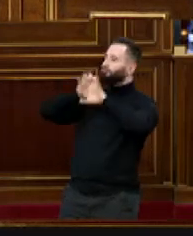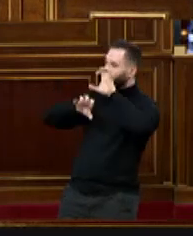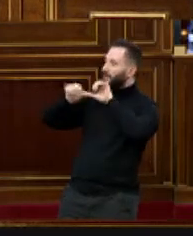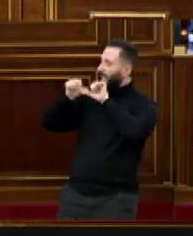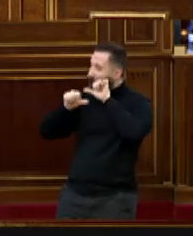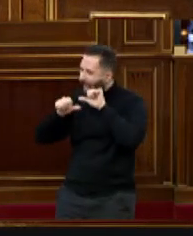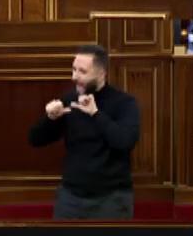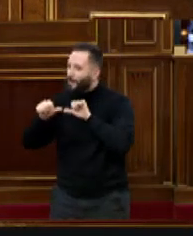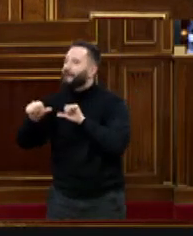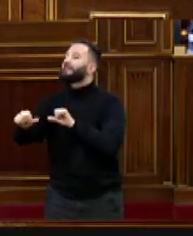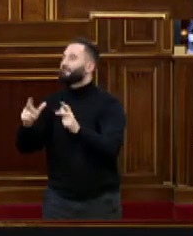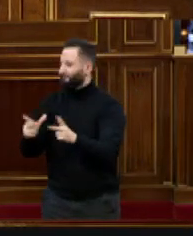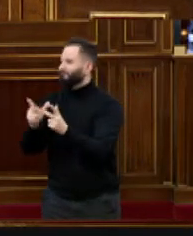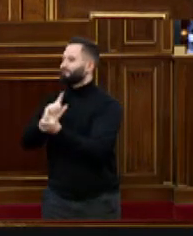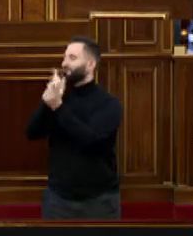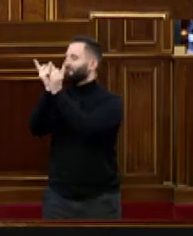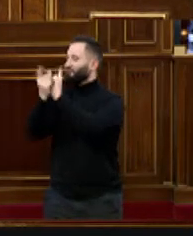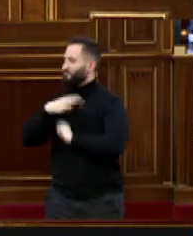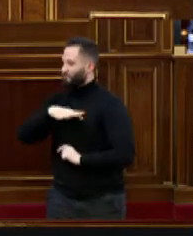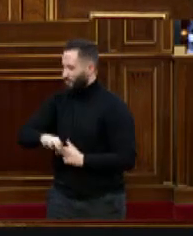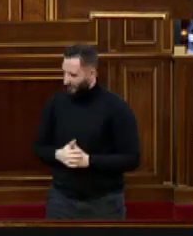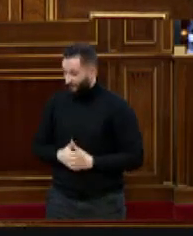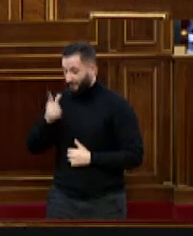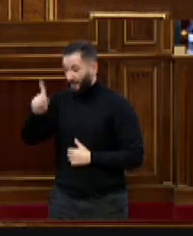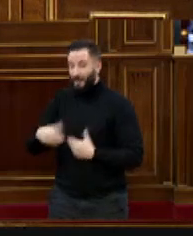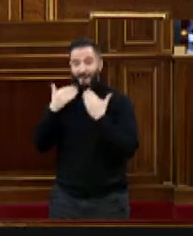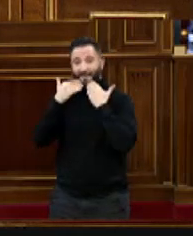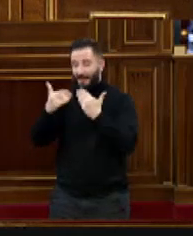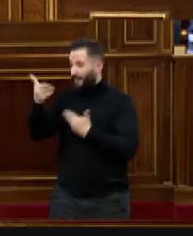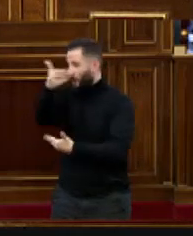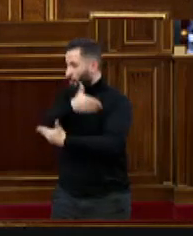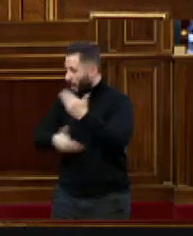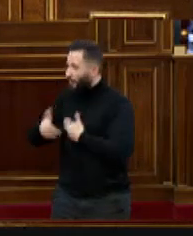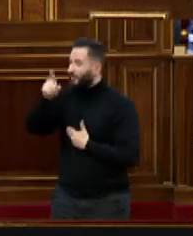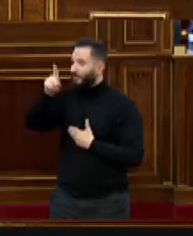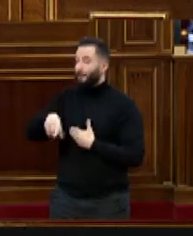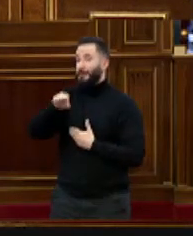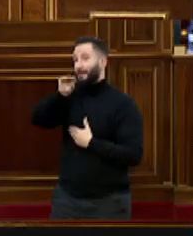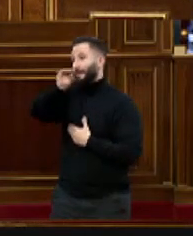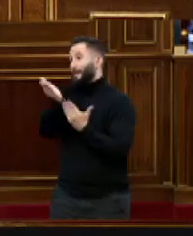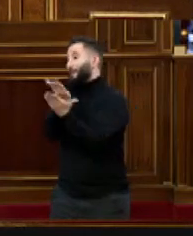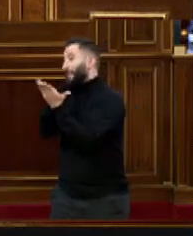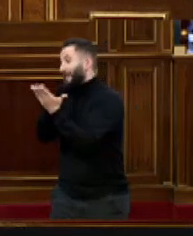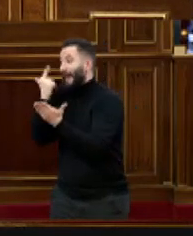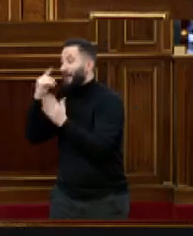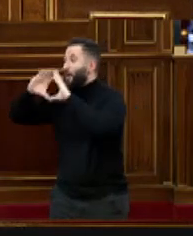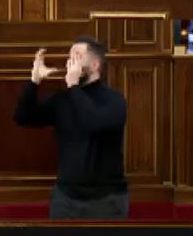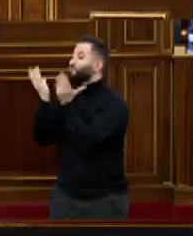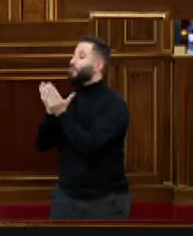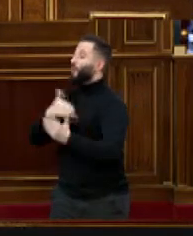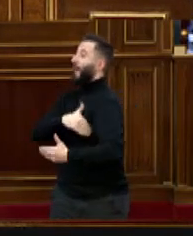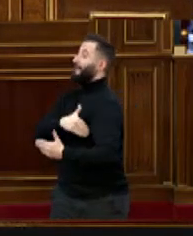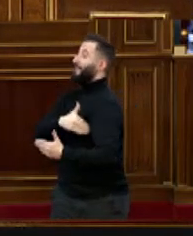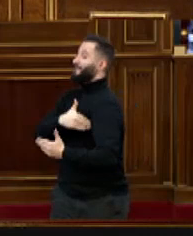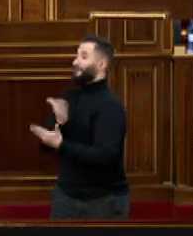ahí también y ahí quiero pues agradecer La colaboración y también pedir seguir pidiendo la colaboración del mundo del mundo